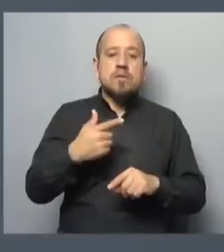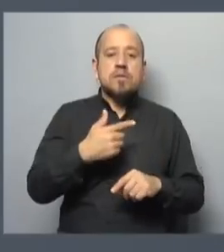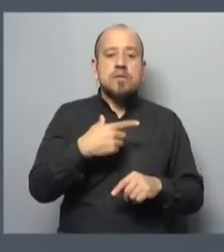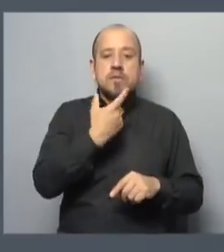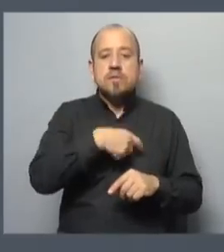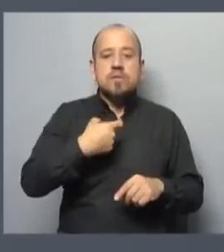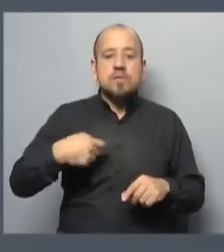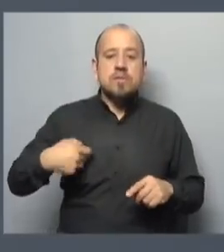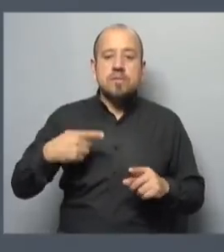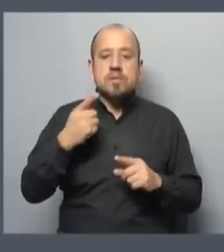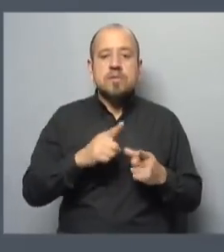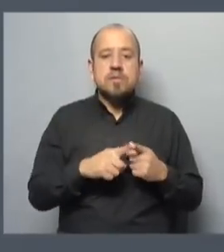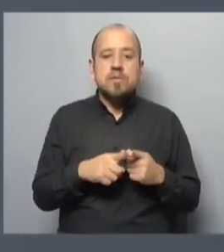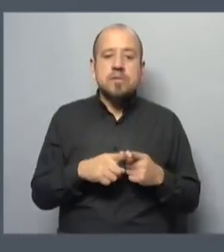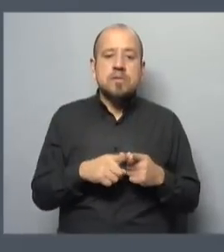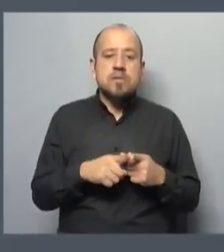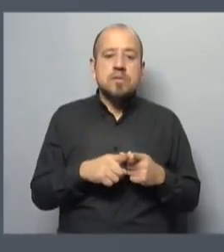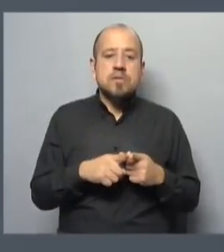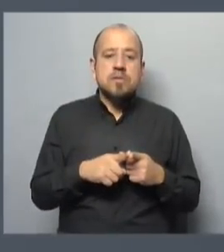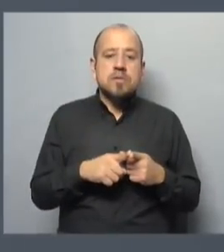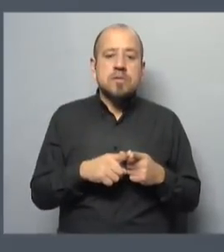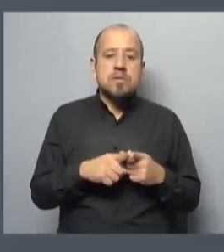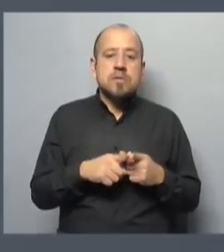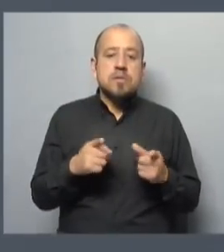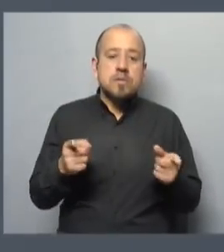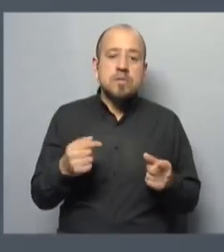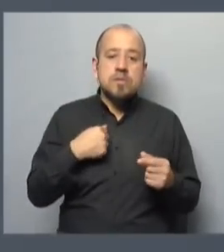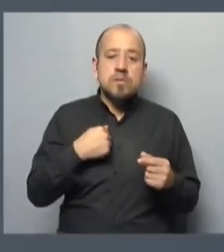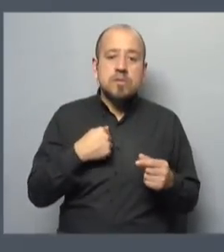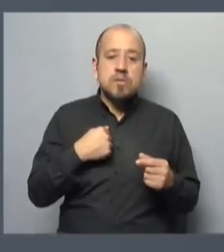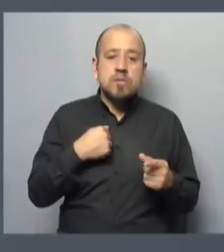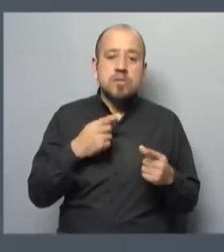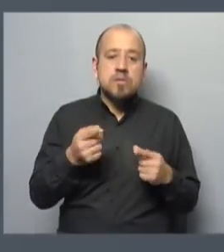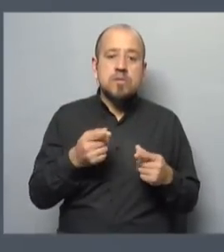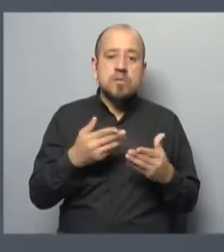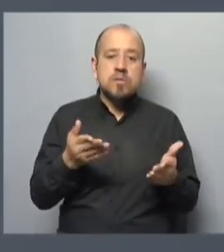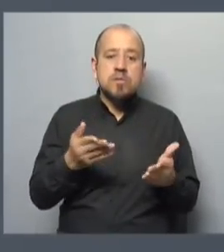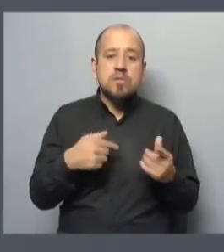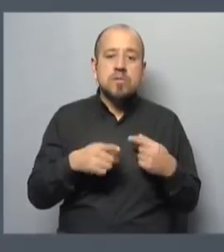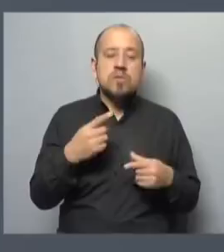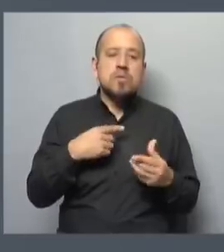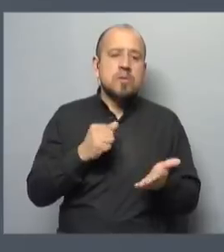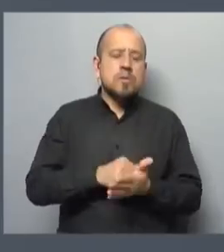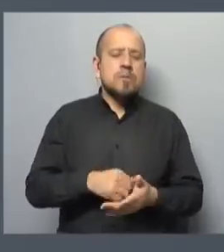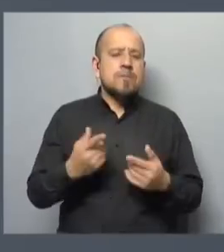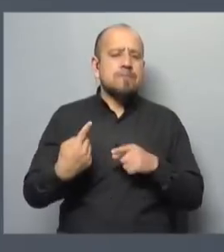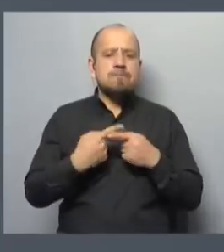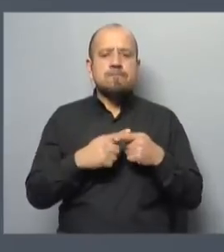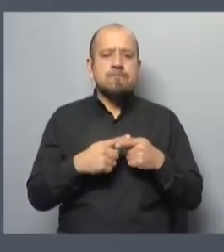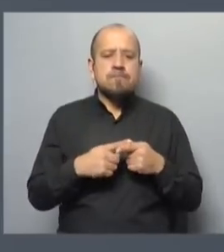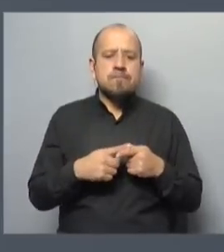gigante bueno están en peñarol y yo tomé una decisión quizá bastante dura y polémica para